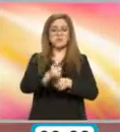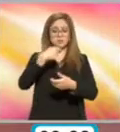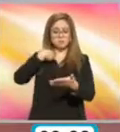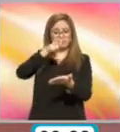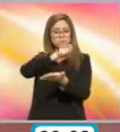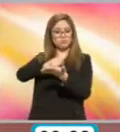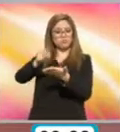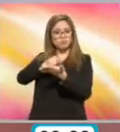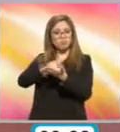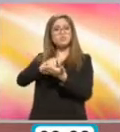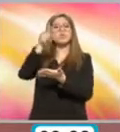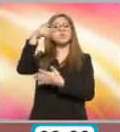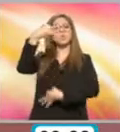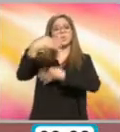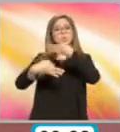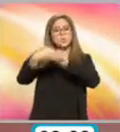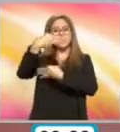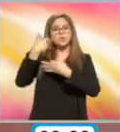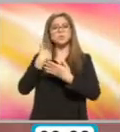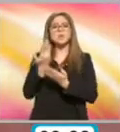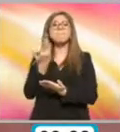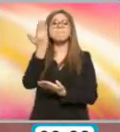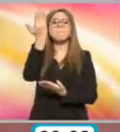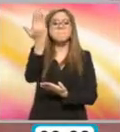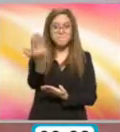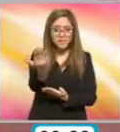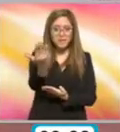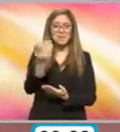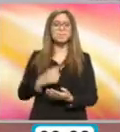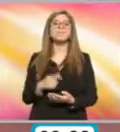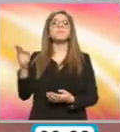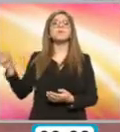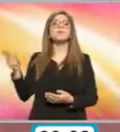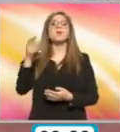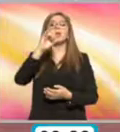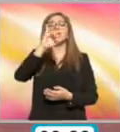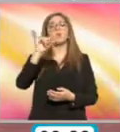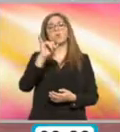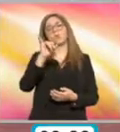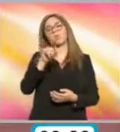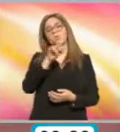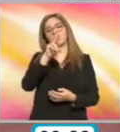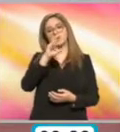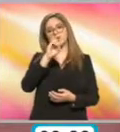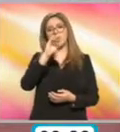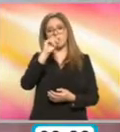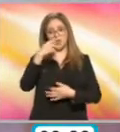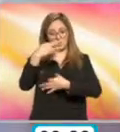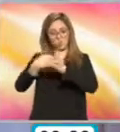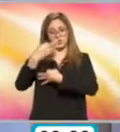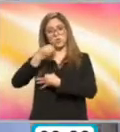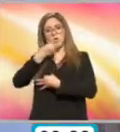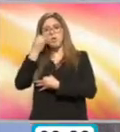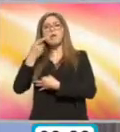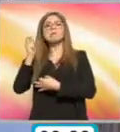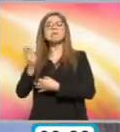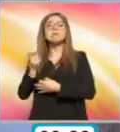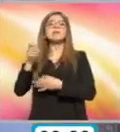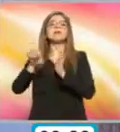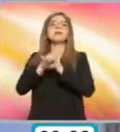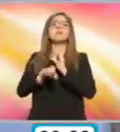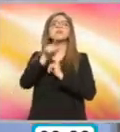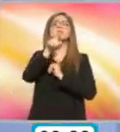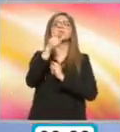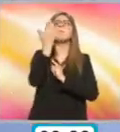juez, que adecuándolo al procedimiento oral, que tiene varias etapas. Es la fase postulatoria, es qué le pides al